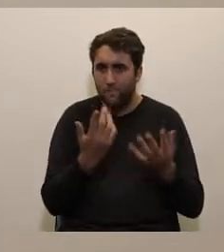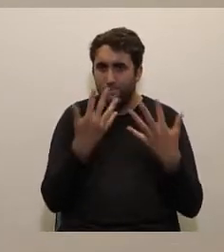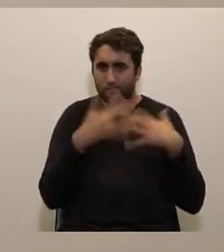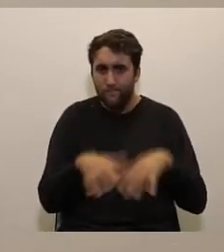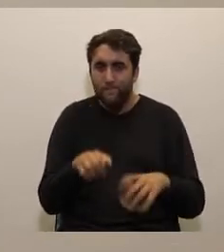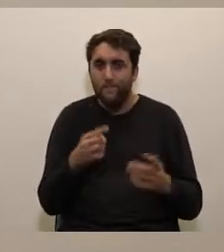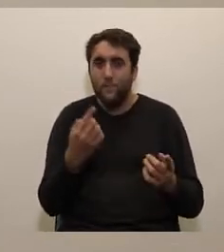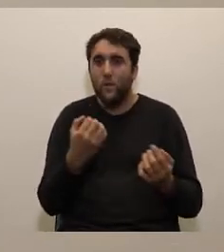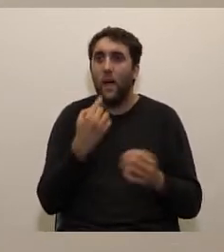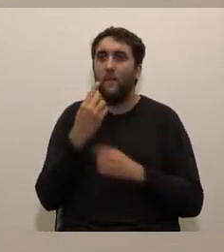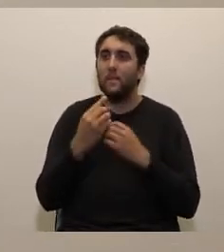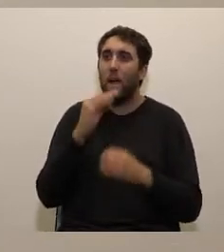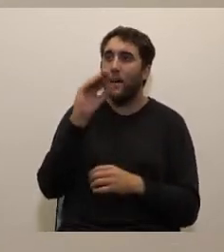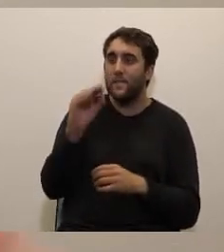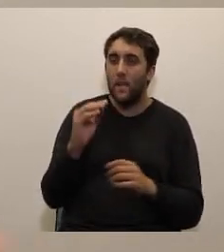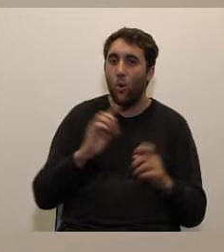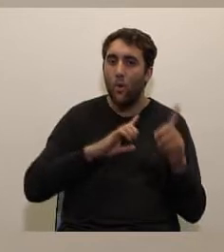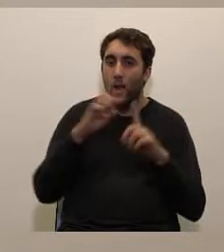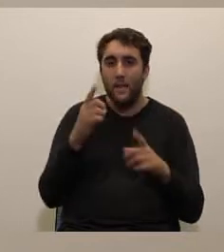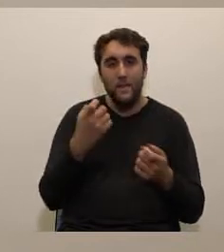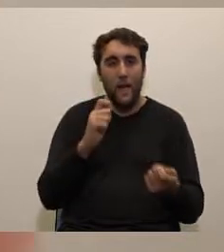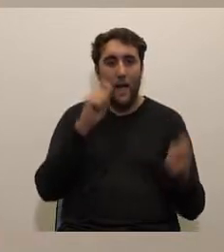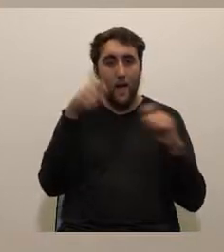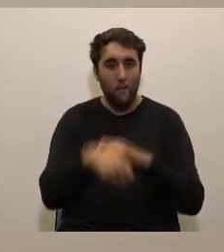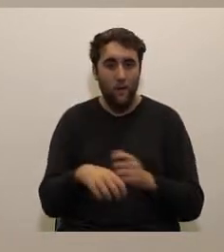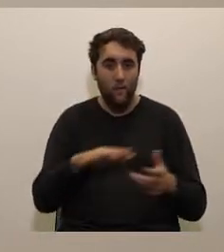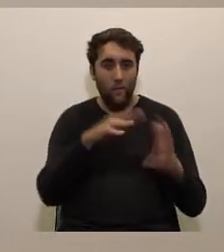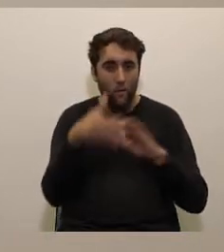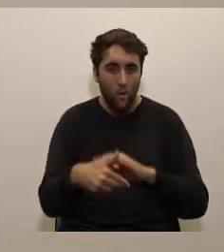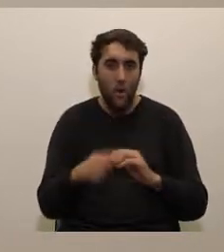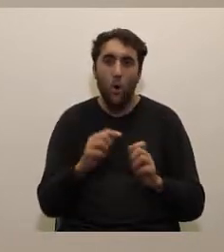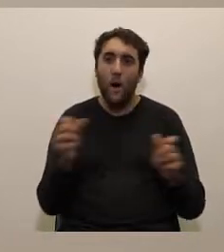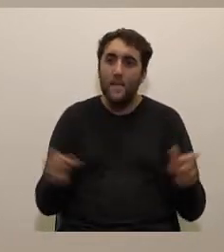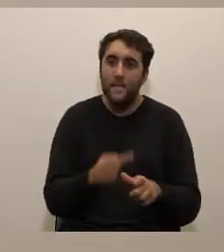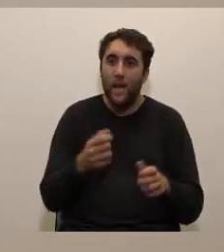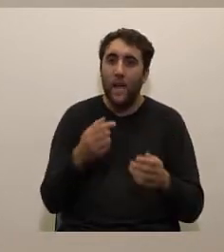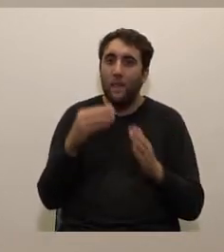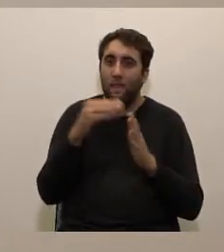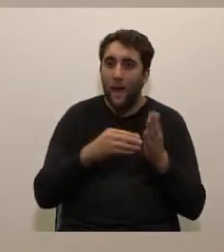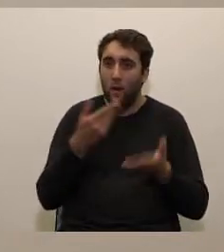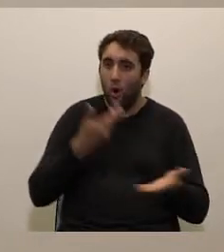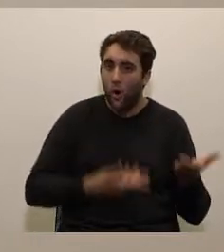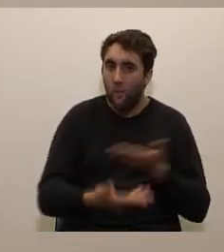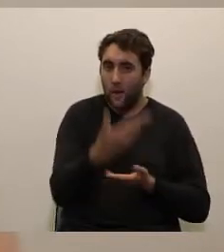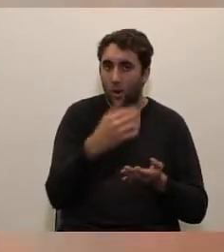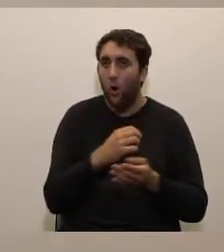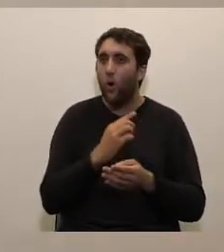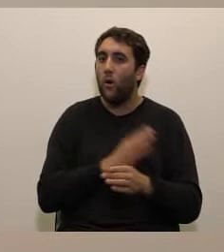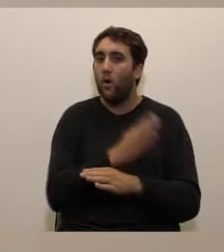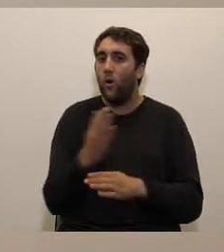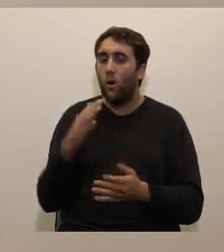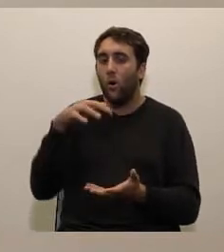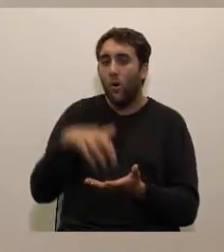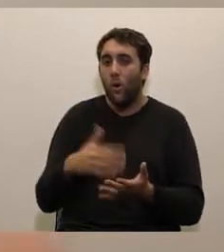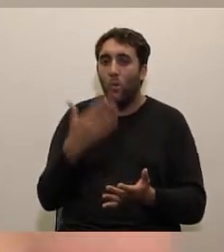a decirle UDELAR, cambia tu forma o genera políticas para compartir datos, o ir a decirle al Museo de Historia Natural qué está